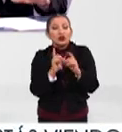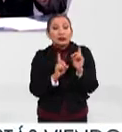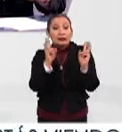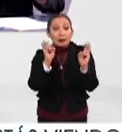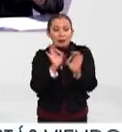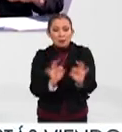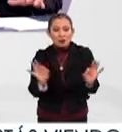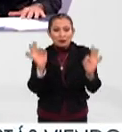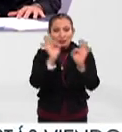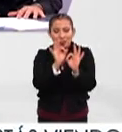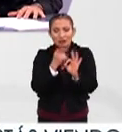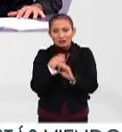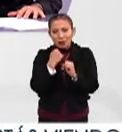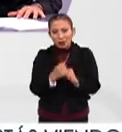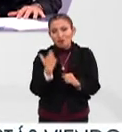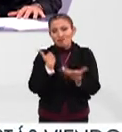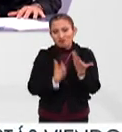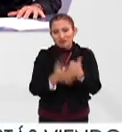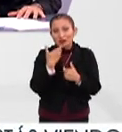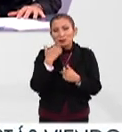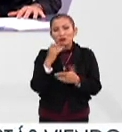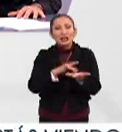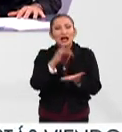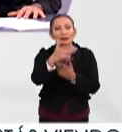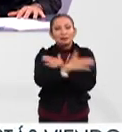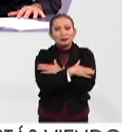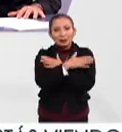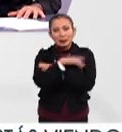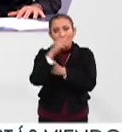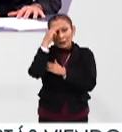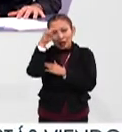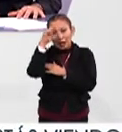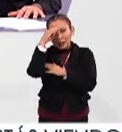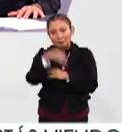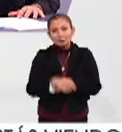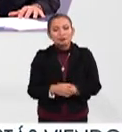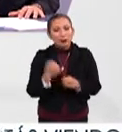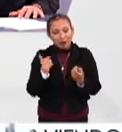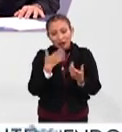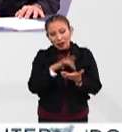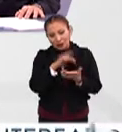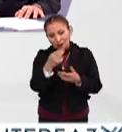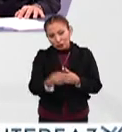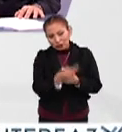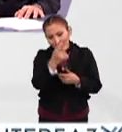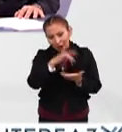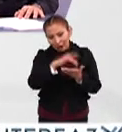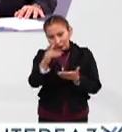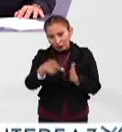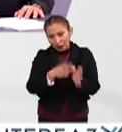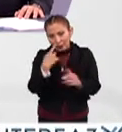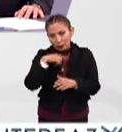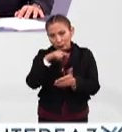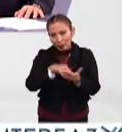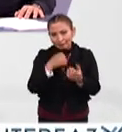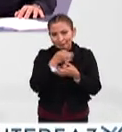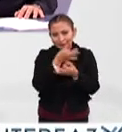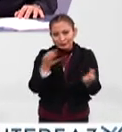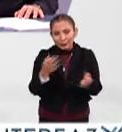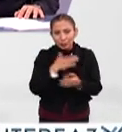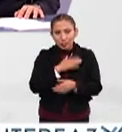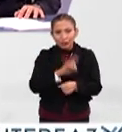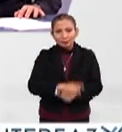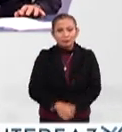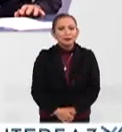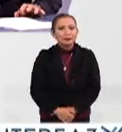tema fundamental y que estoy seguro va a tener bastante éxito. Gracias, un fuerte abrazo hasta Mexicali. Al contrario, gracias a ustedes y gracias de nuevo por el espacio. Al contrario. Buen